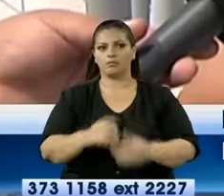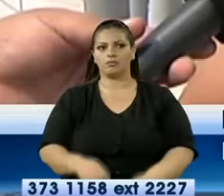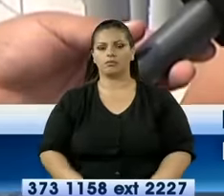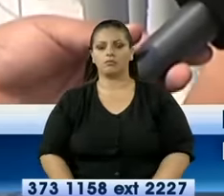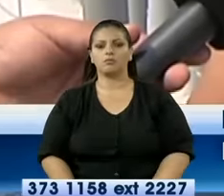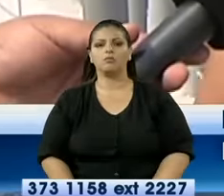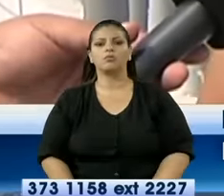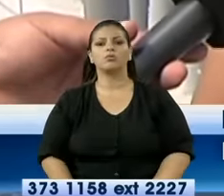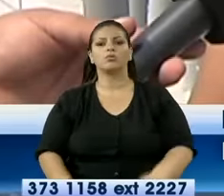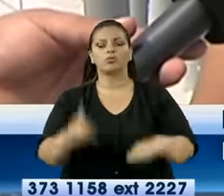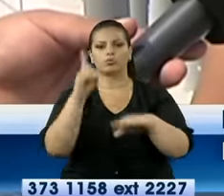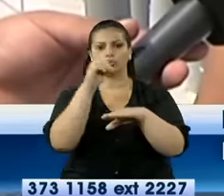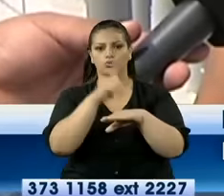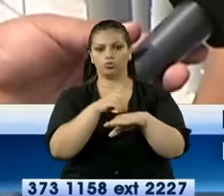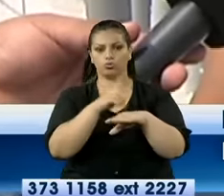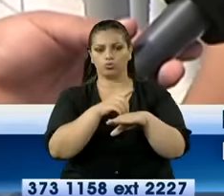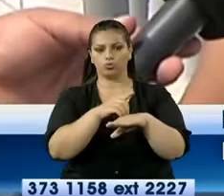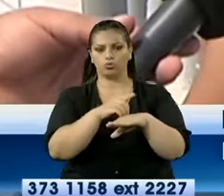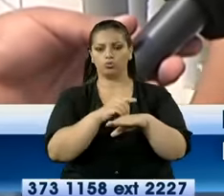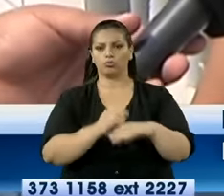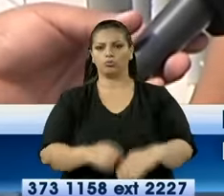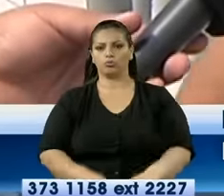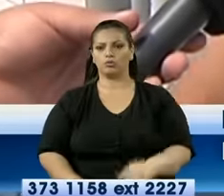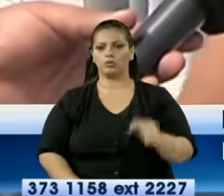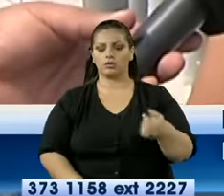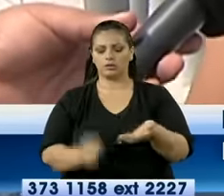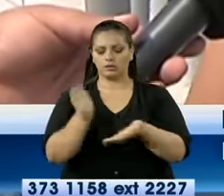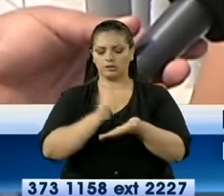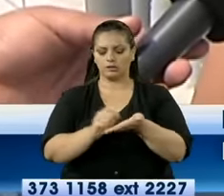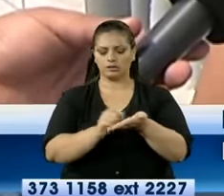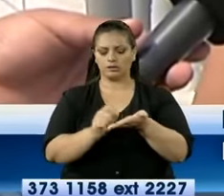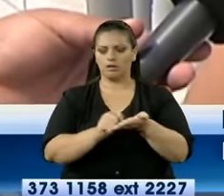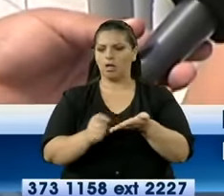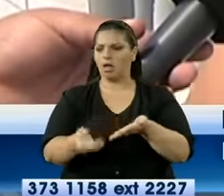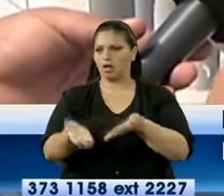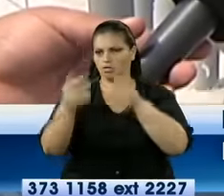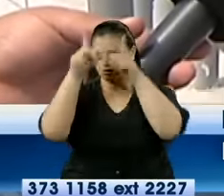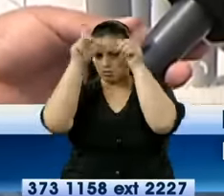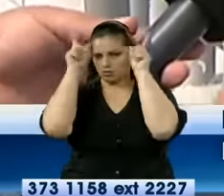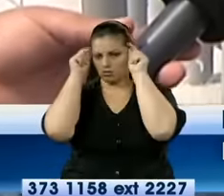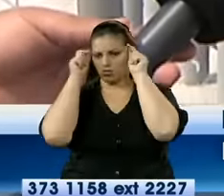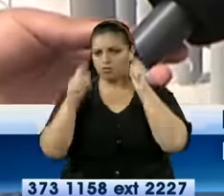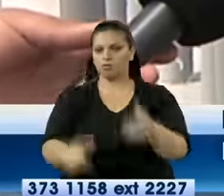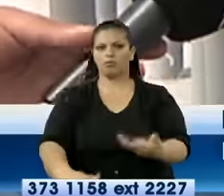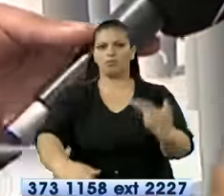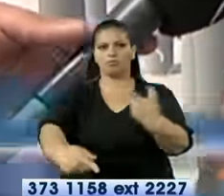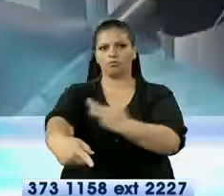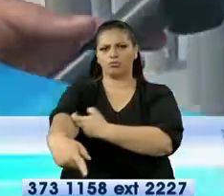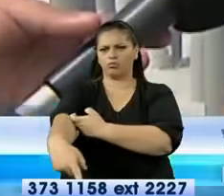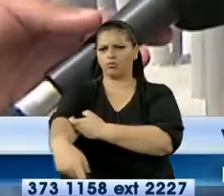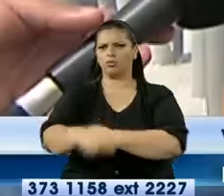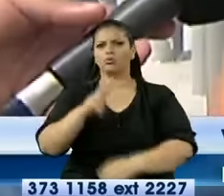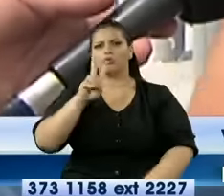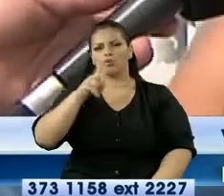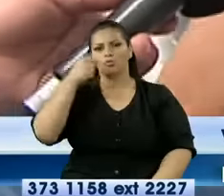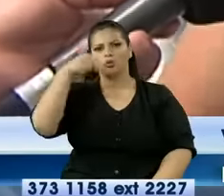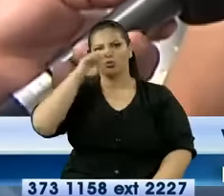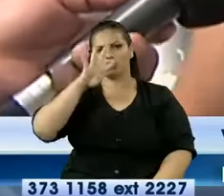que le manda una penicilina, 2.400.000, por un nacido en un